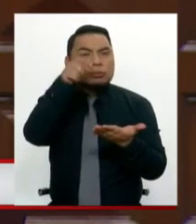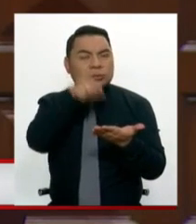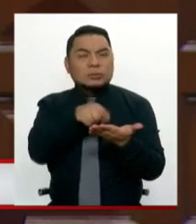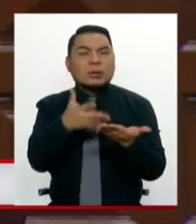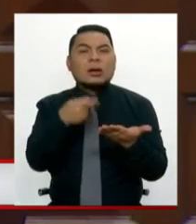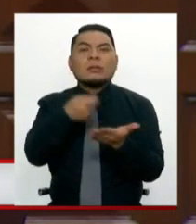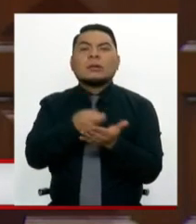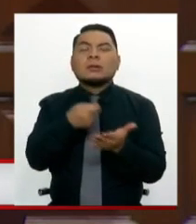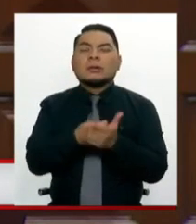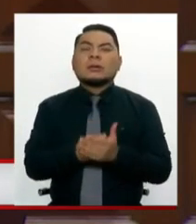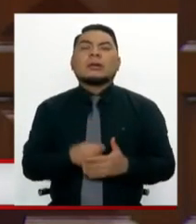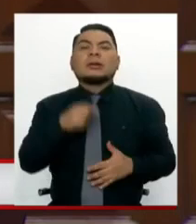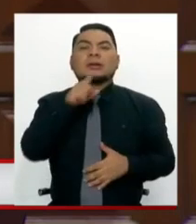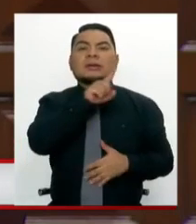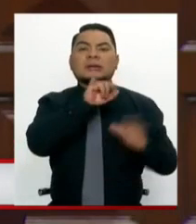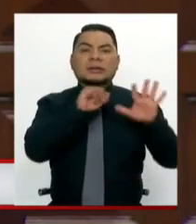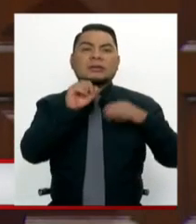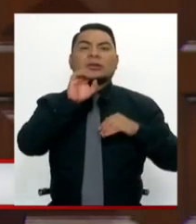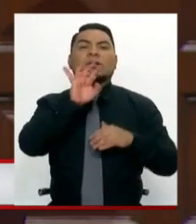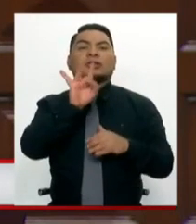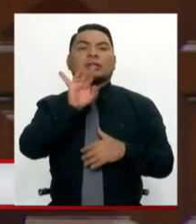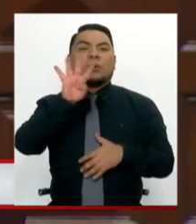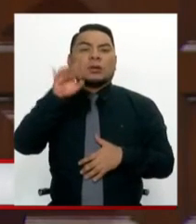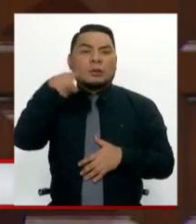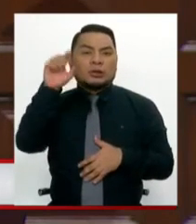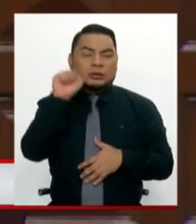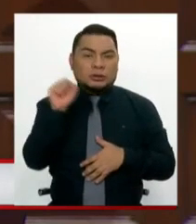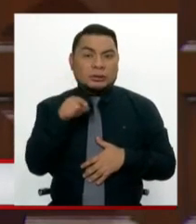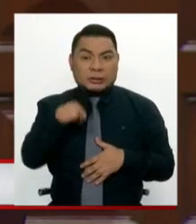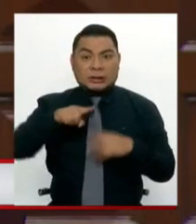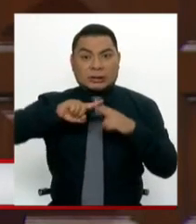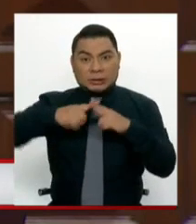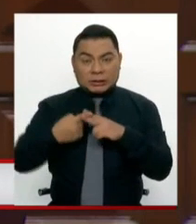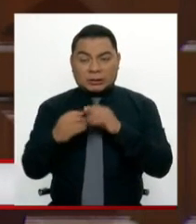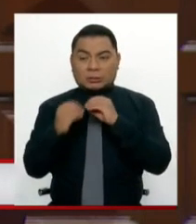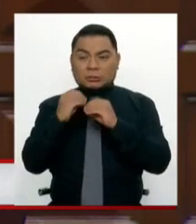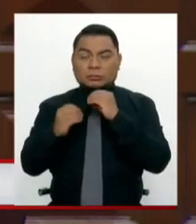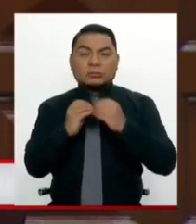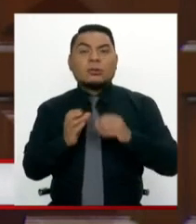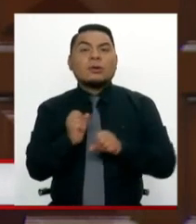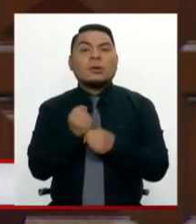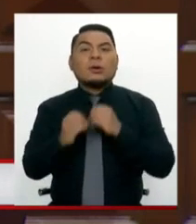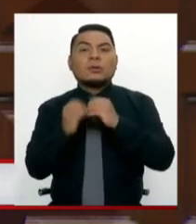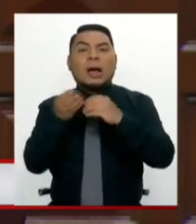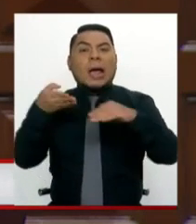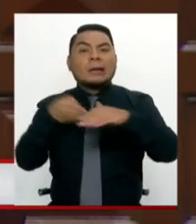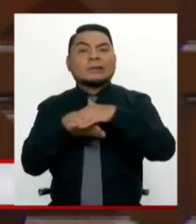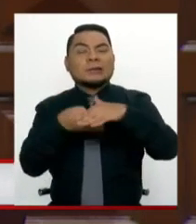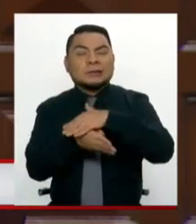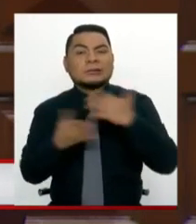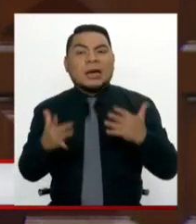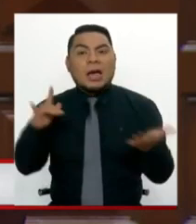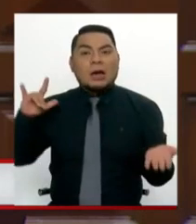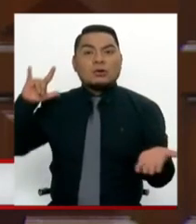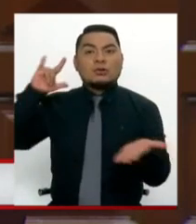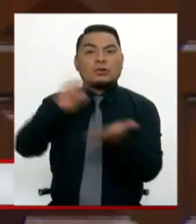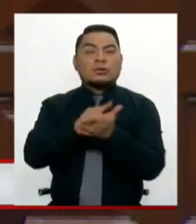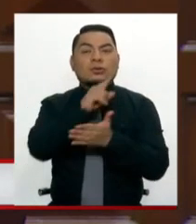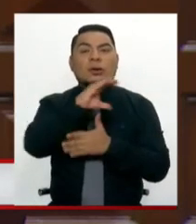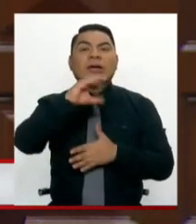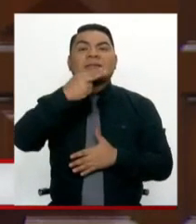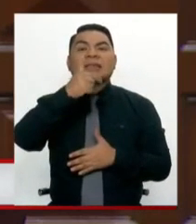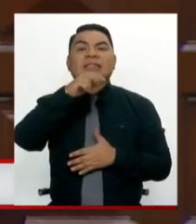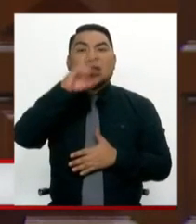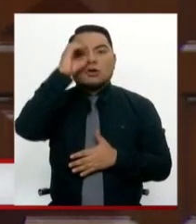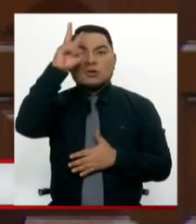de 184 millones de soles y se va a iniciar la ejecución de la obra de acceso al aeropuerto de